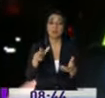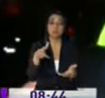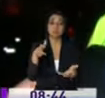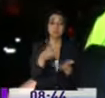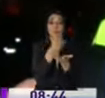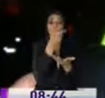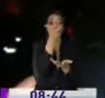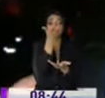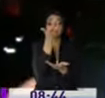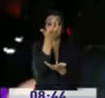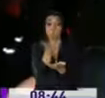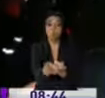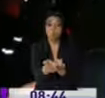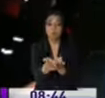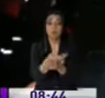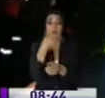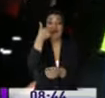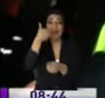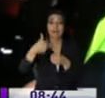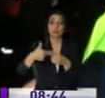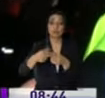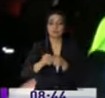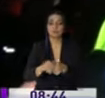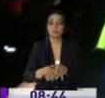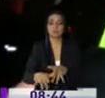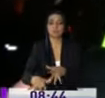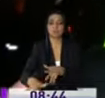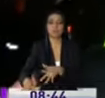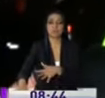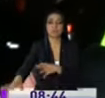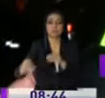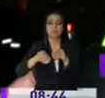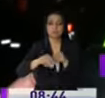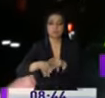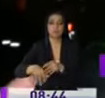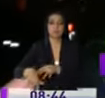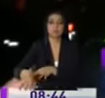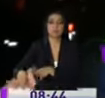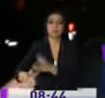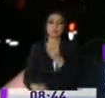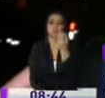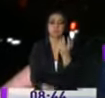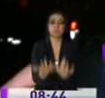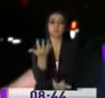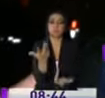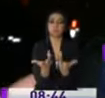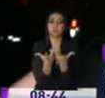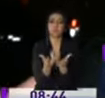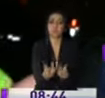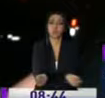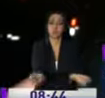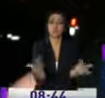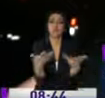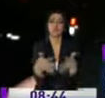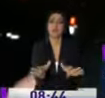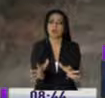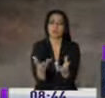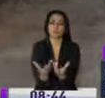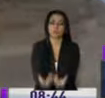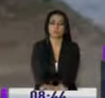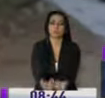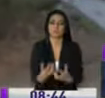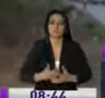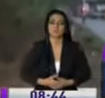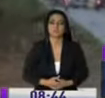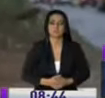y el producto del volteo del vehículo al plano inferior, todo ese combustible había sido filtrado ya para la parte interna de la tierra y lo queda en la quebrada.